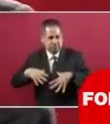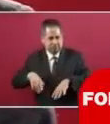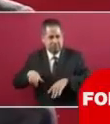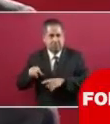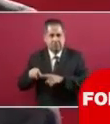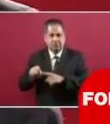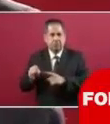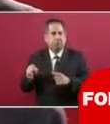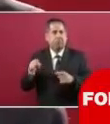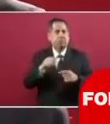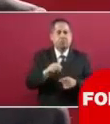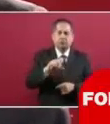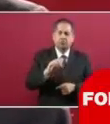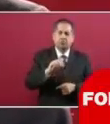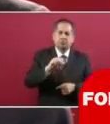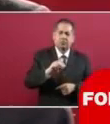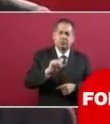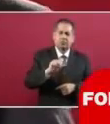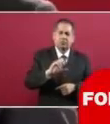el CONACYT.